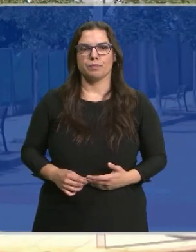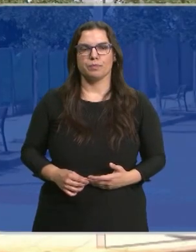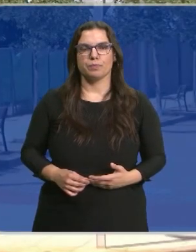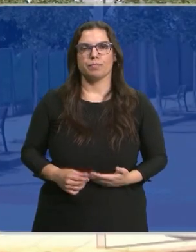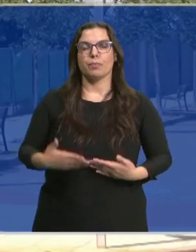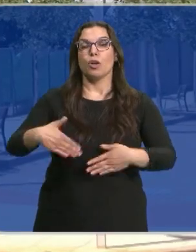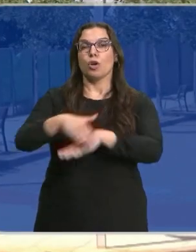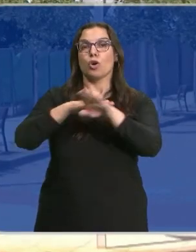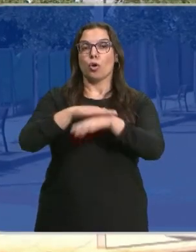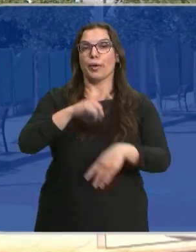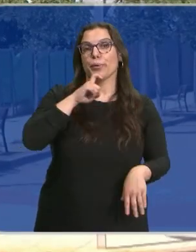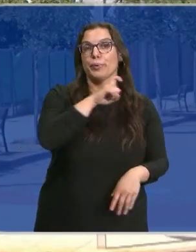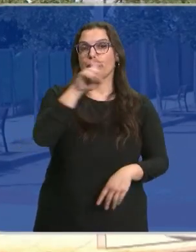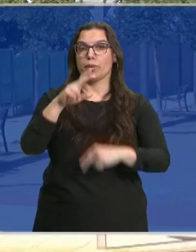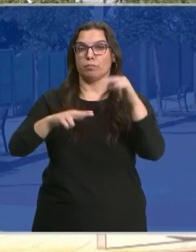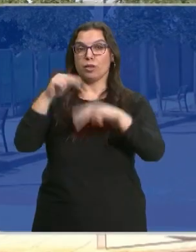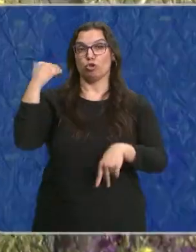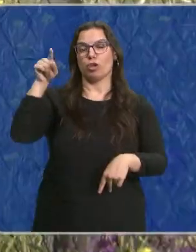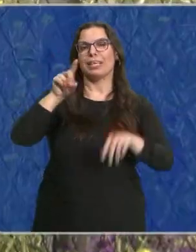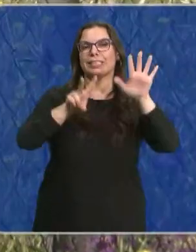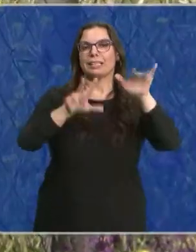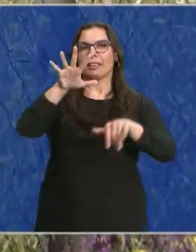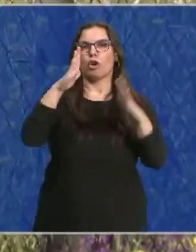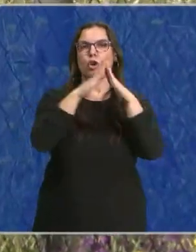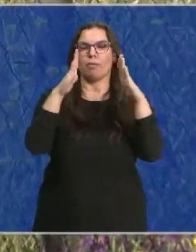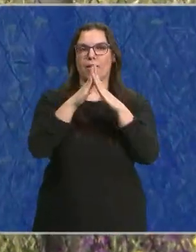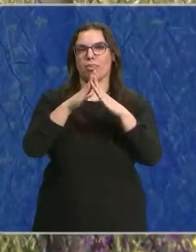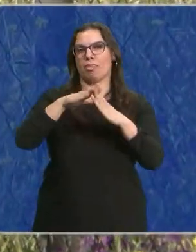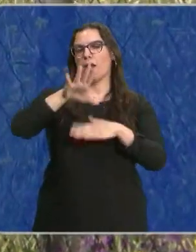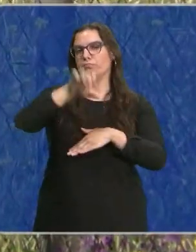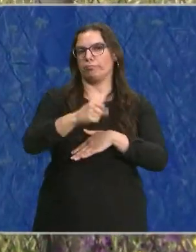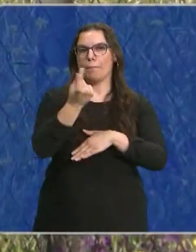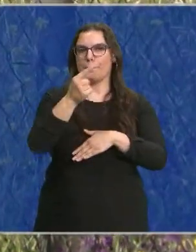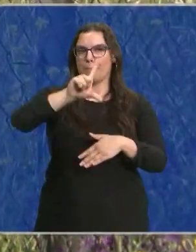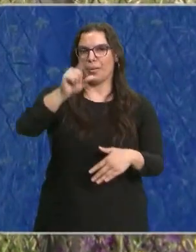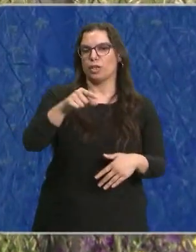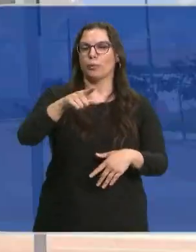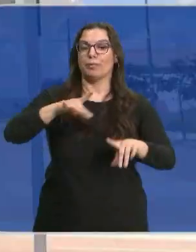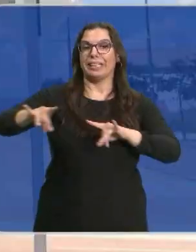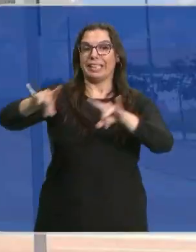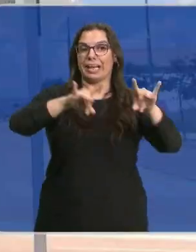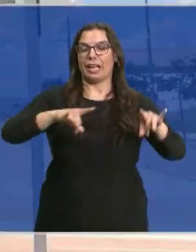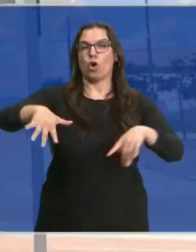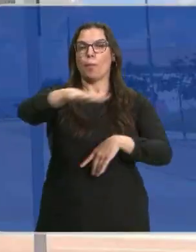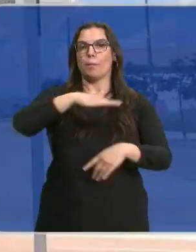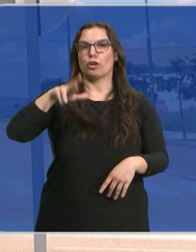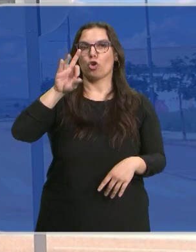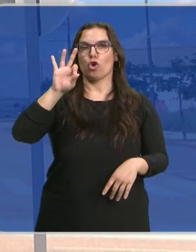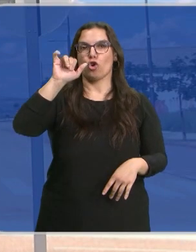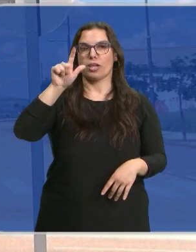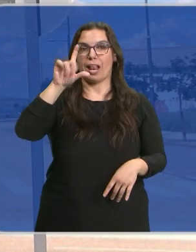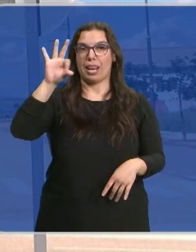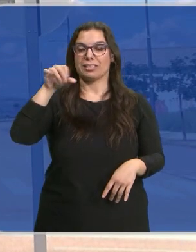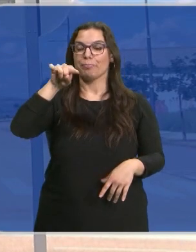El gobierno anuncia la construcción en Soria de 75 viviendas asequibles se van a levantar en un terreno del barrio de los Royales.